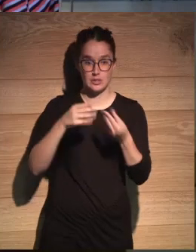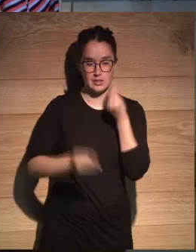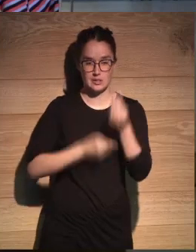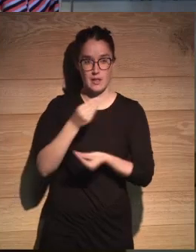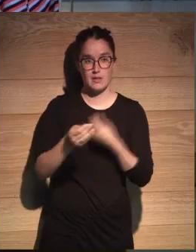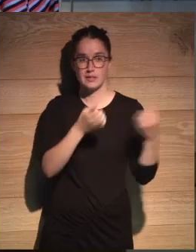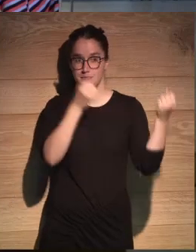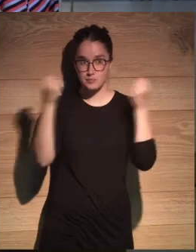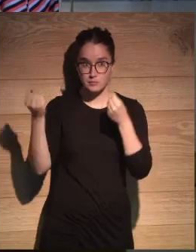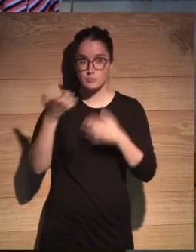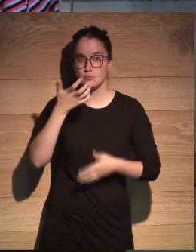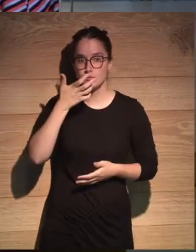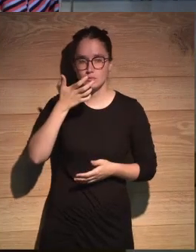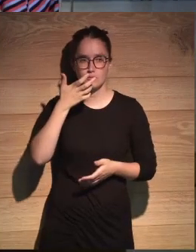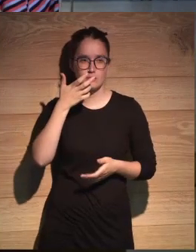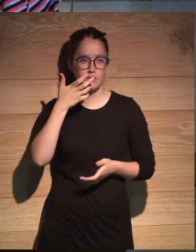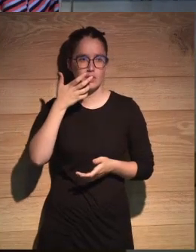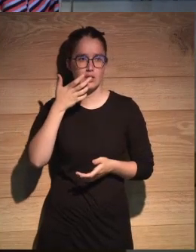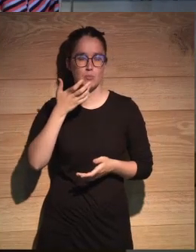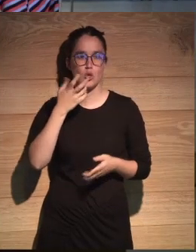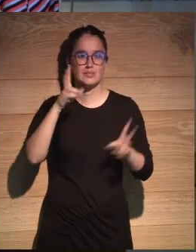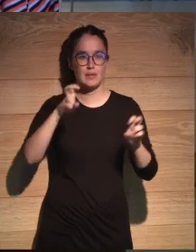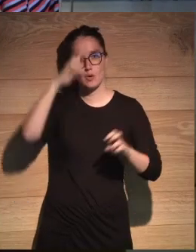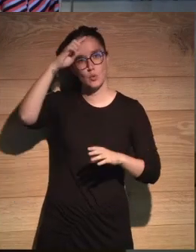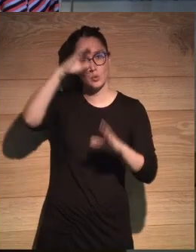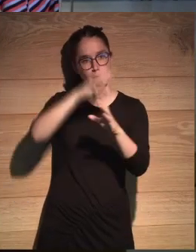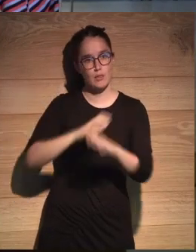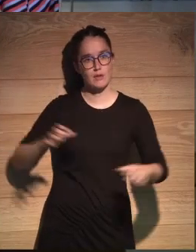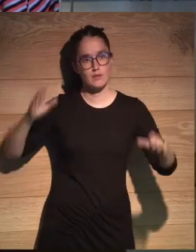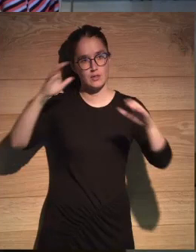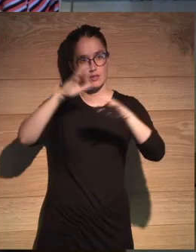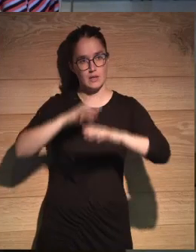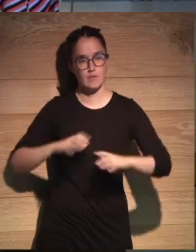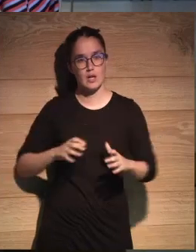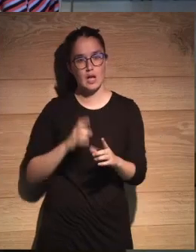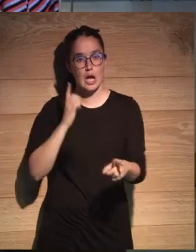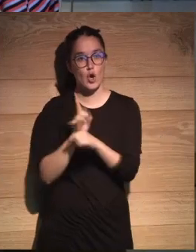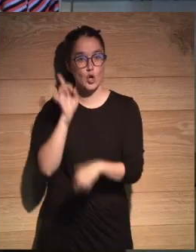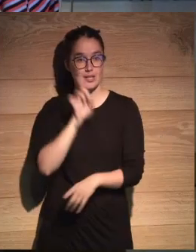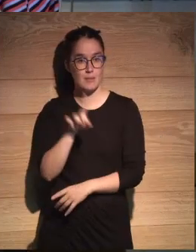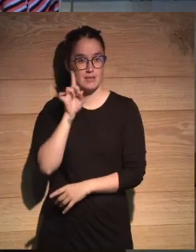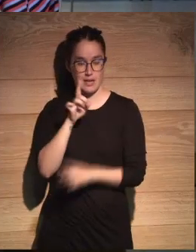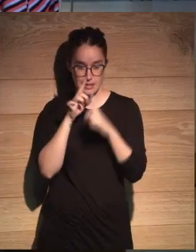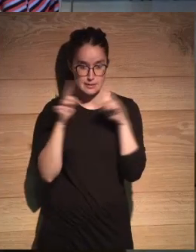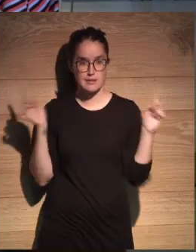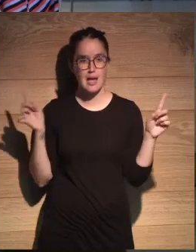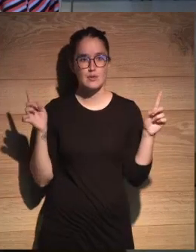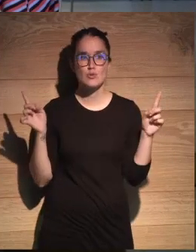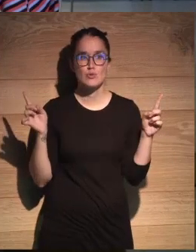las instituciones por la cultura científica que desmonta bulos, pues este